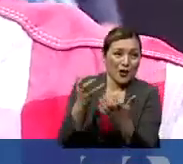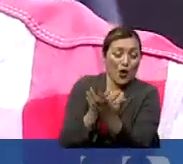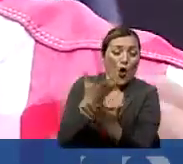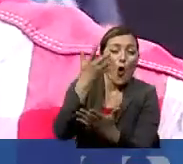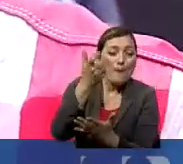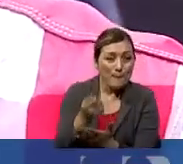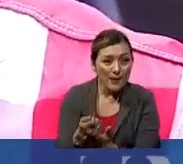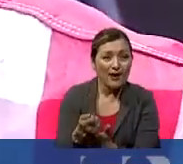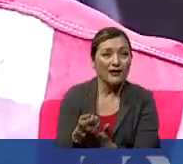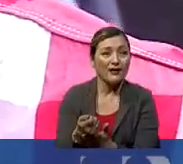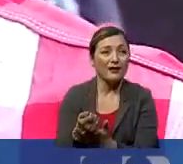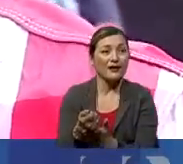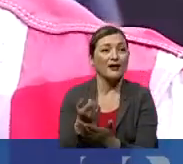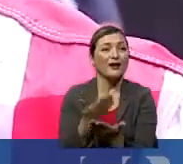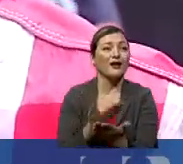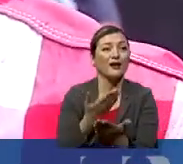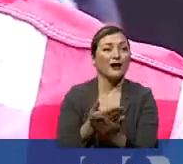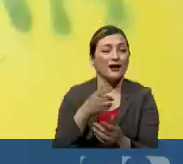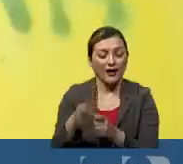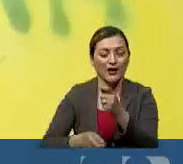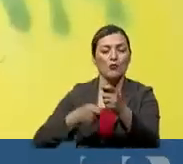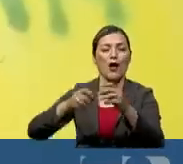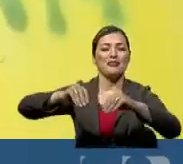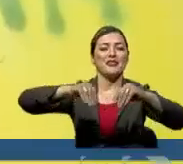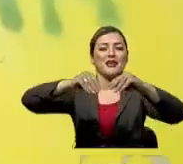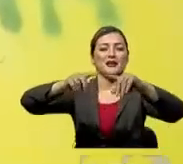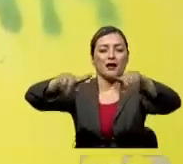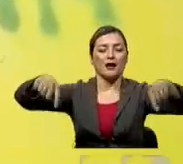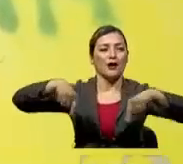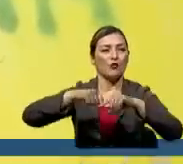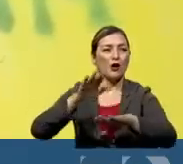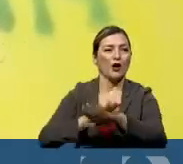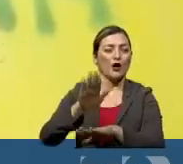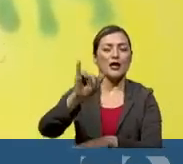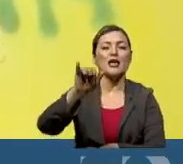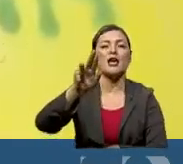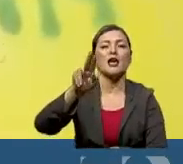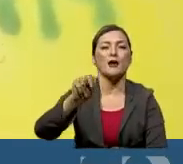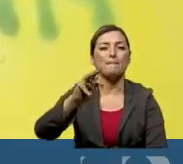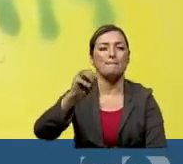compramos, dimos dinero y estamos exigiendo que nos entreguen los lotes. Responsabilizarle directamente a Inmobiliar